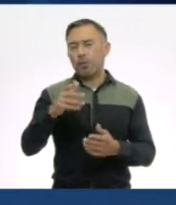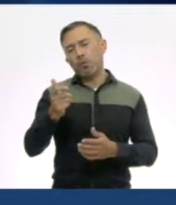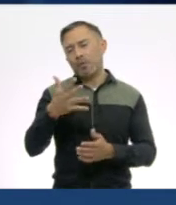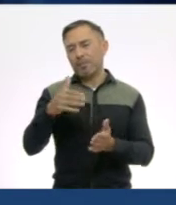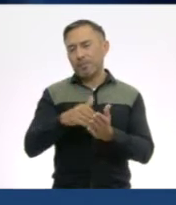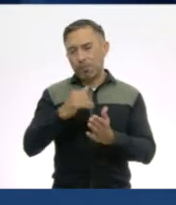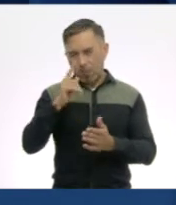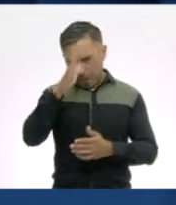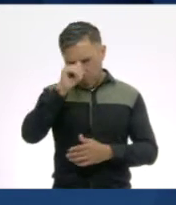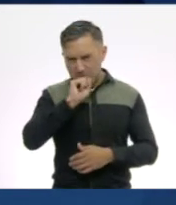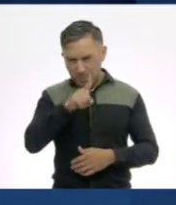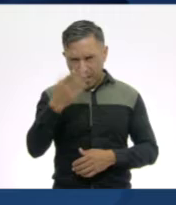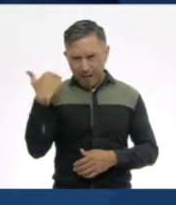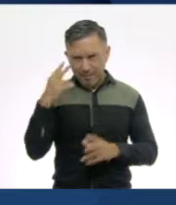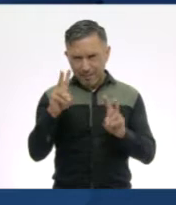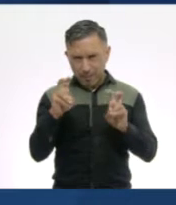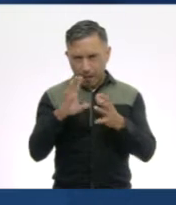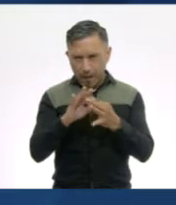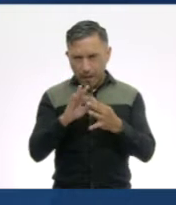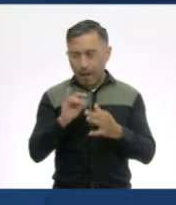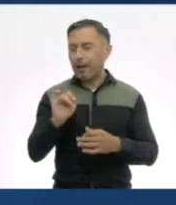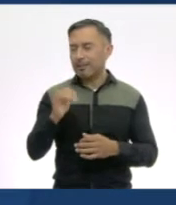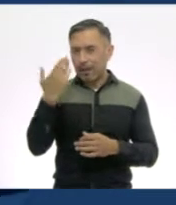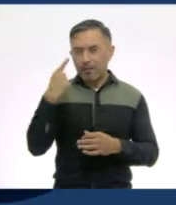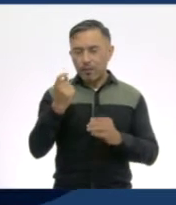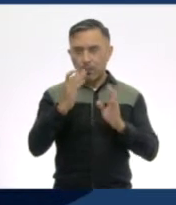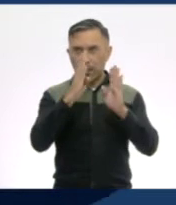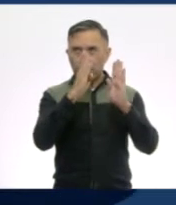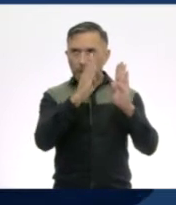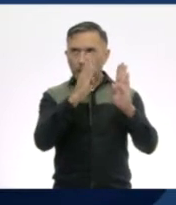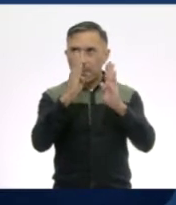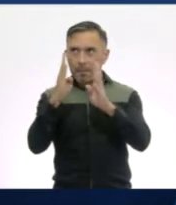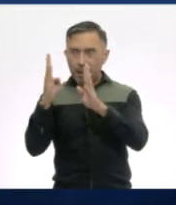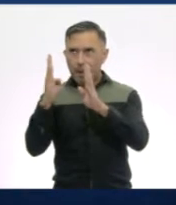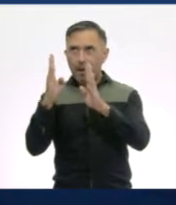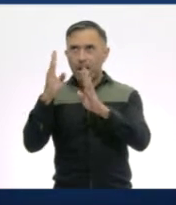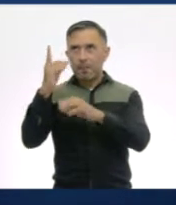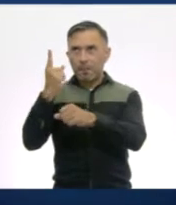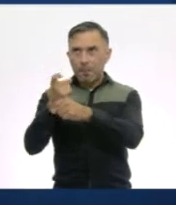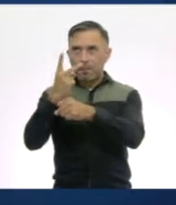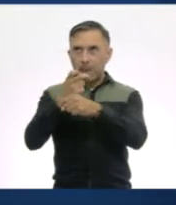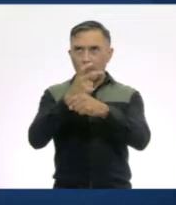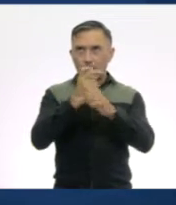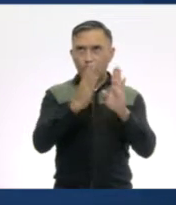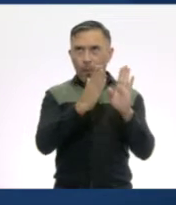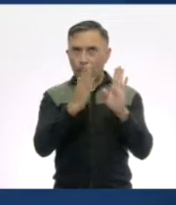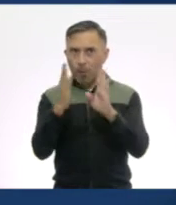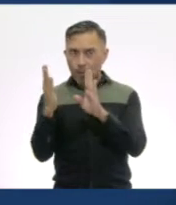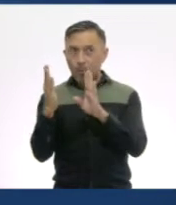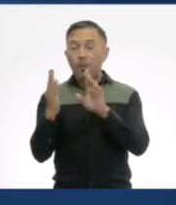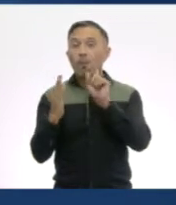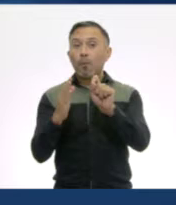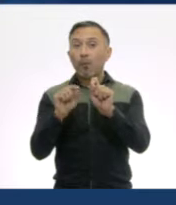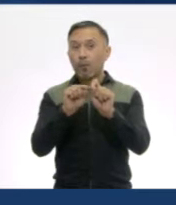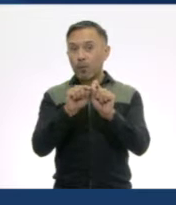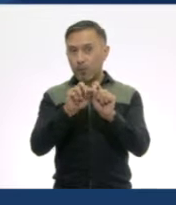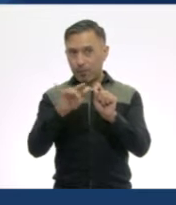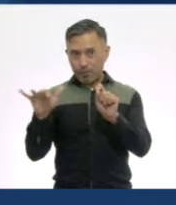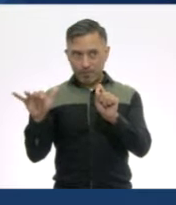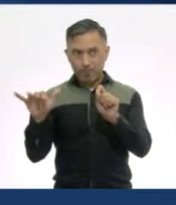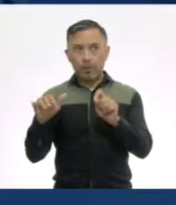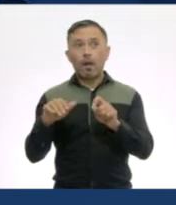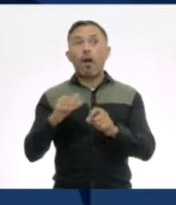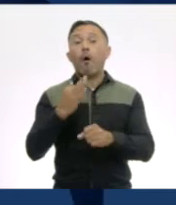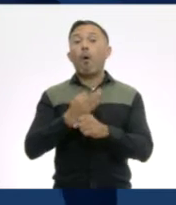las casillas. Y que la parte decimal la íbamos a dividir en subórdenes. Así entonces, es. En este caso, que tiene